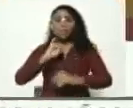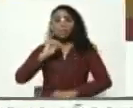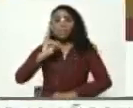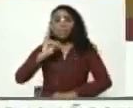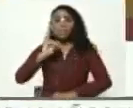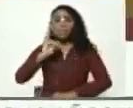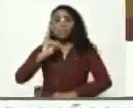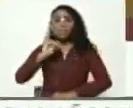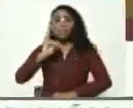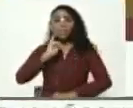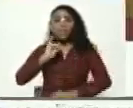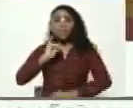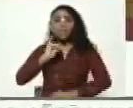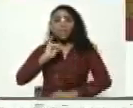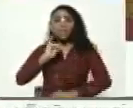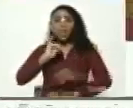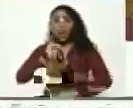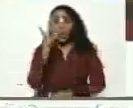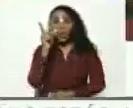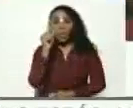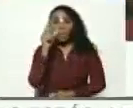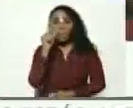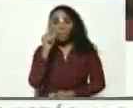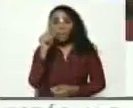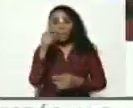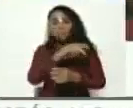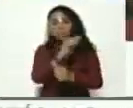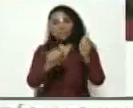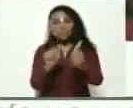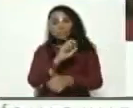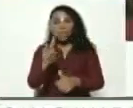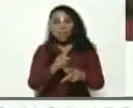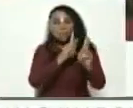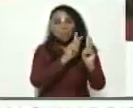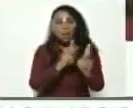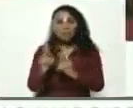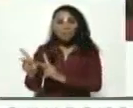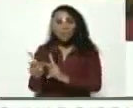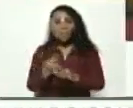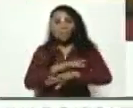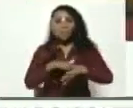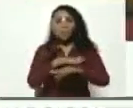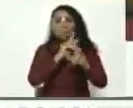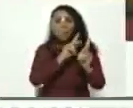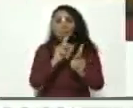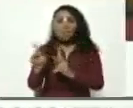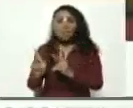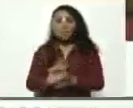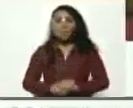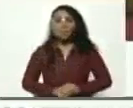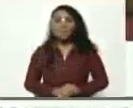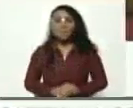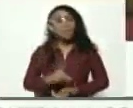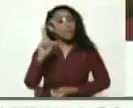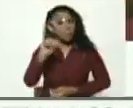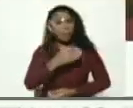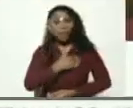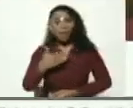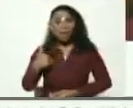Información, Ricardo Menéndez, vicepresidente sectorial de Planificación y ministro de Planificación. También